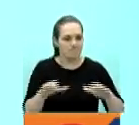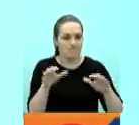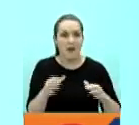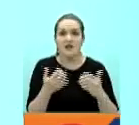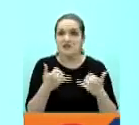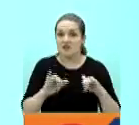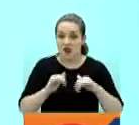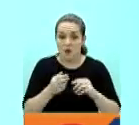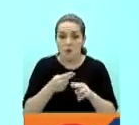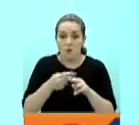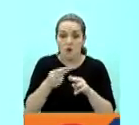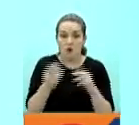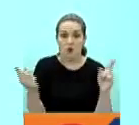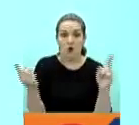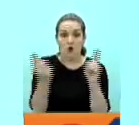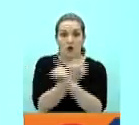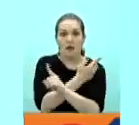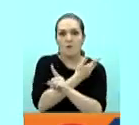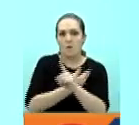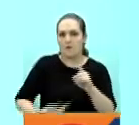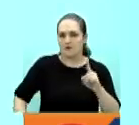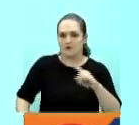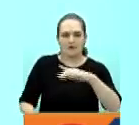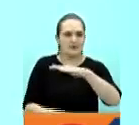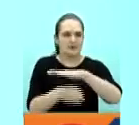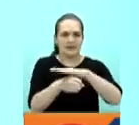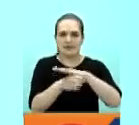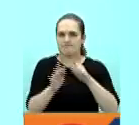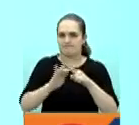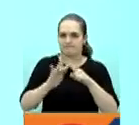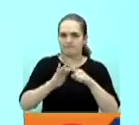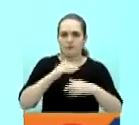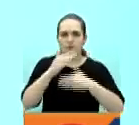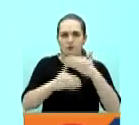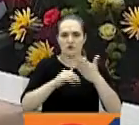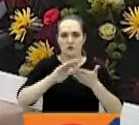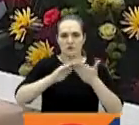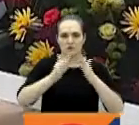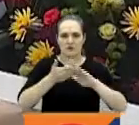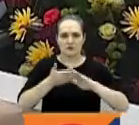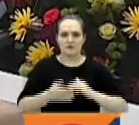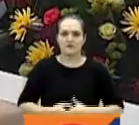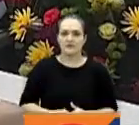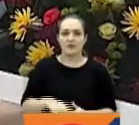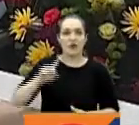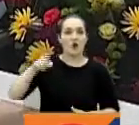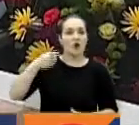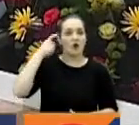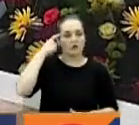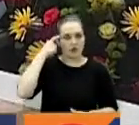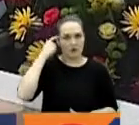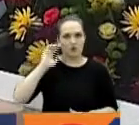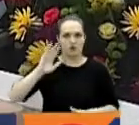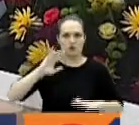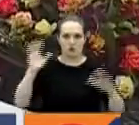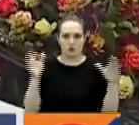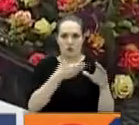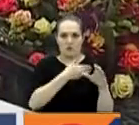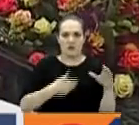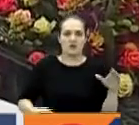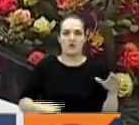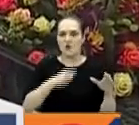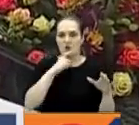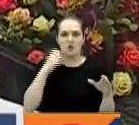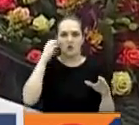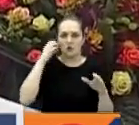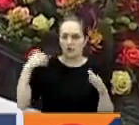de colombia continúe con la implementación del acuerdo de paz el gobierno duque inició la recopilación y balance de su gestión